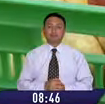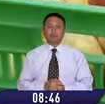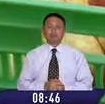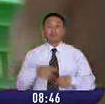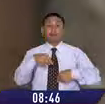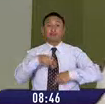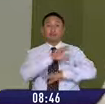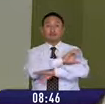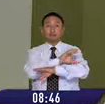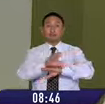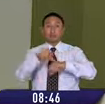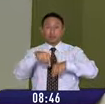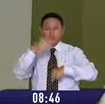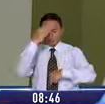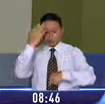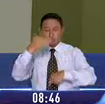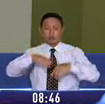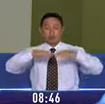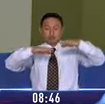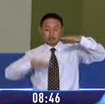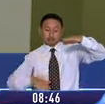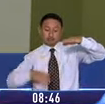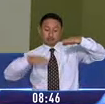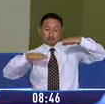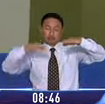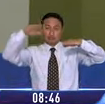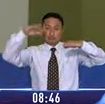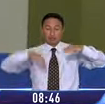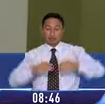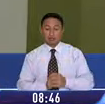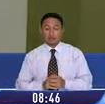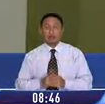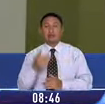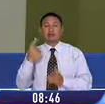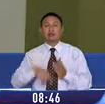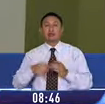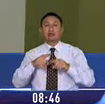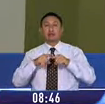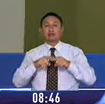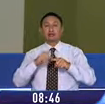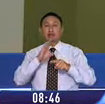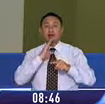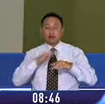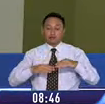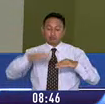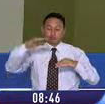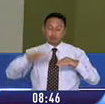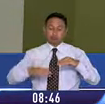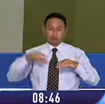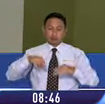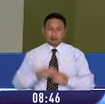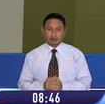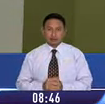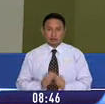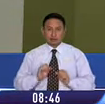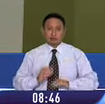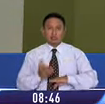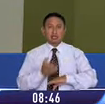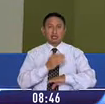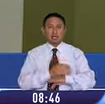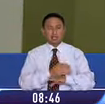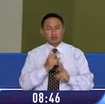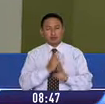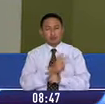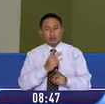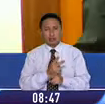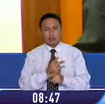agrícola, tengo que saber si estoy en una zona baja, si mi cultivo depende de que haya mucha agua, poca agua. Tengo que tomar las previsiones del caso, hacer un